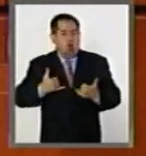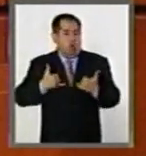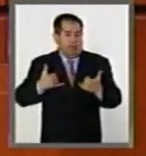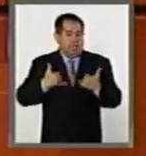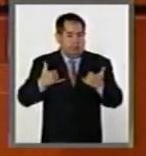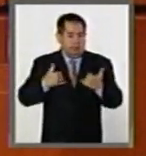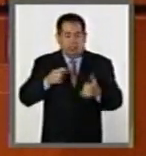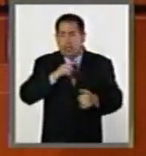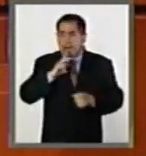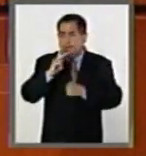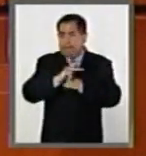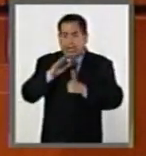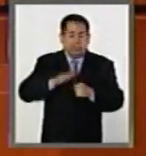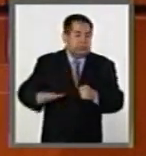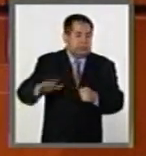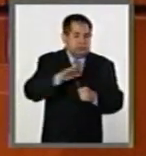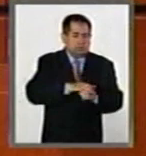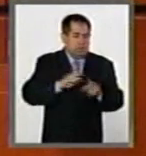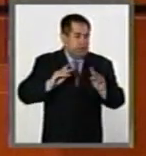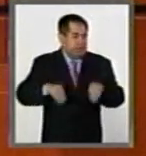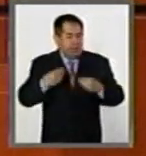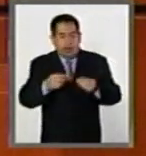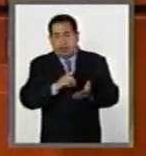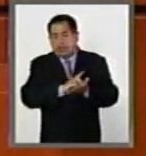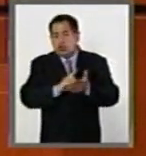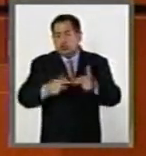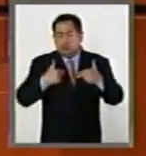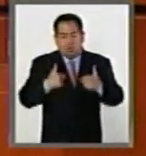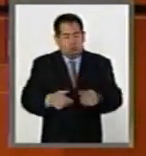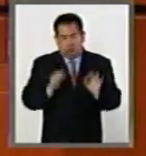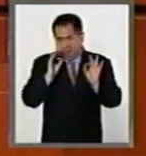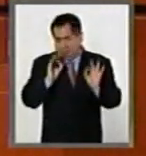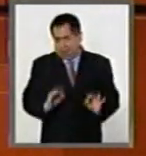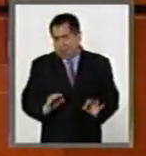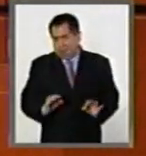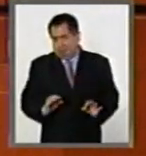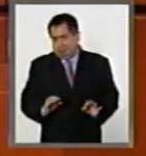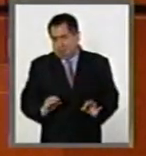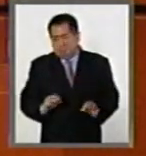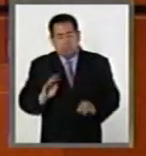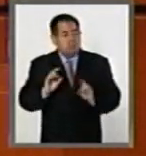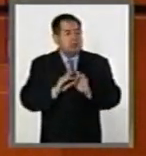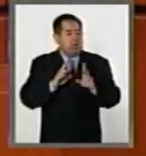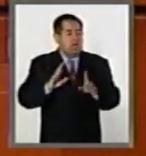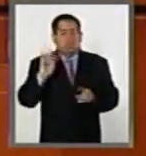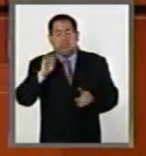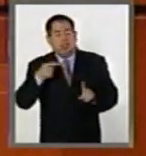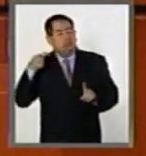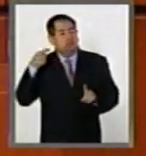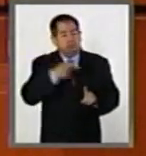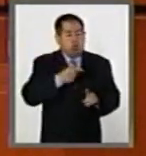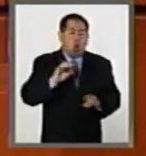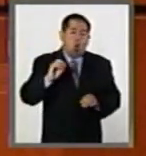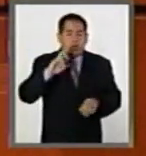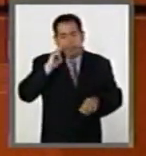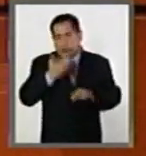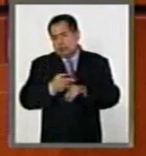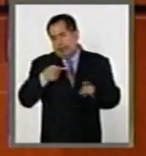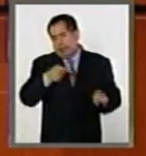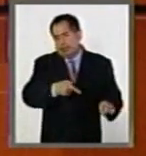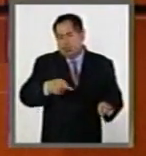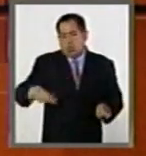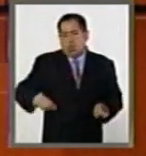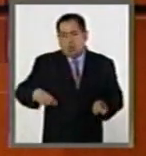país, garantizar sus derechos humanos cuando se impute o resulten responsables de la comisión de